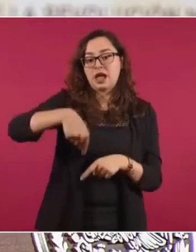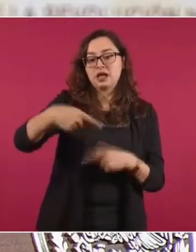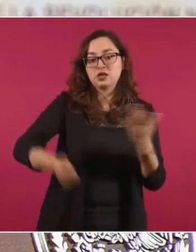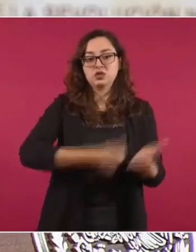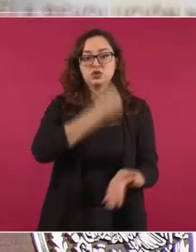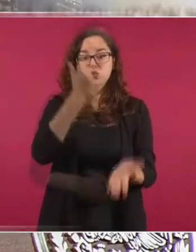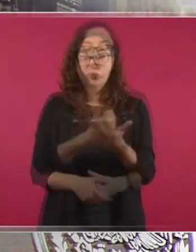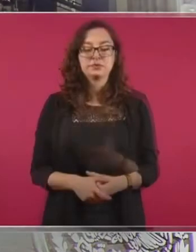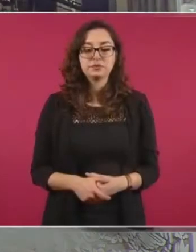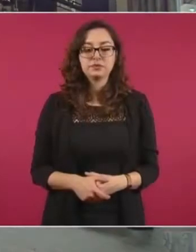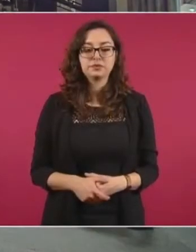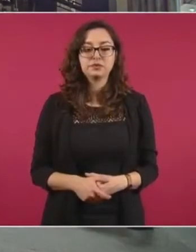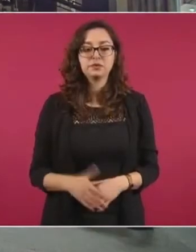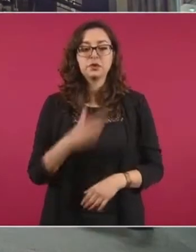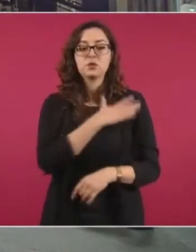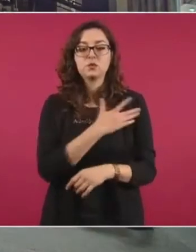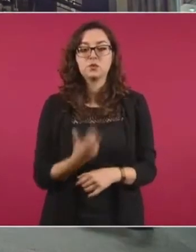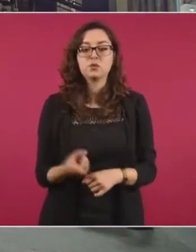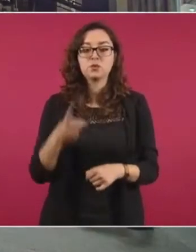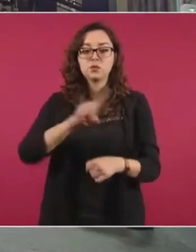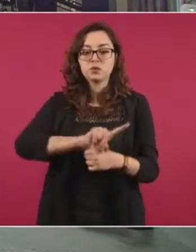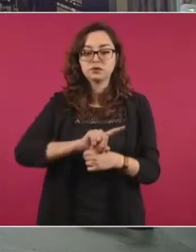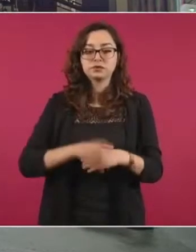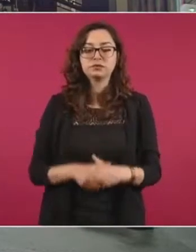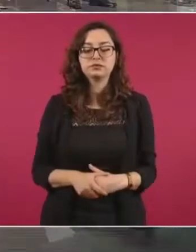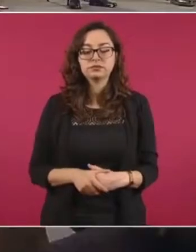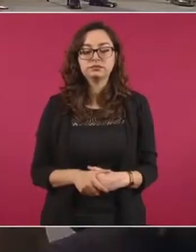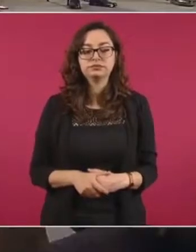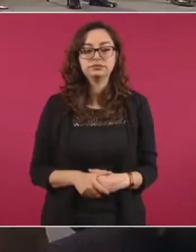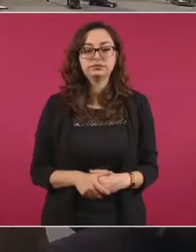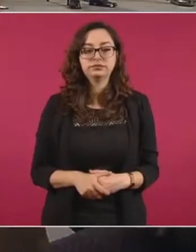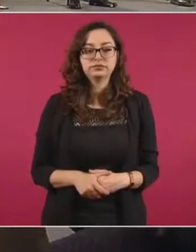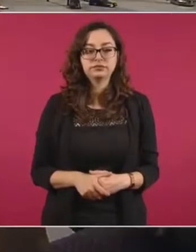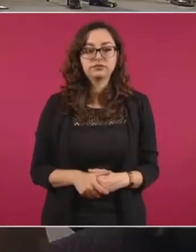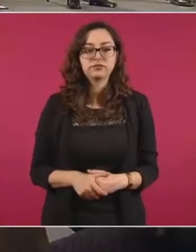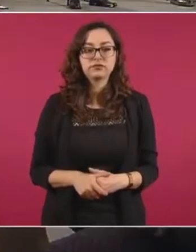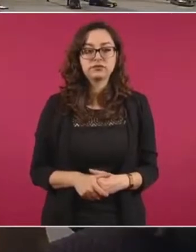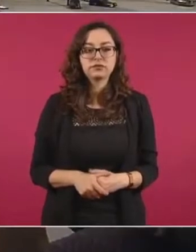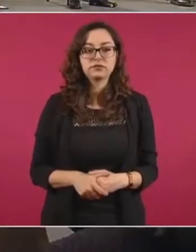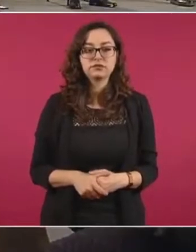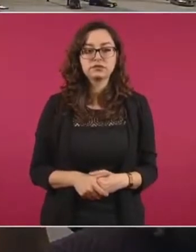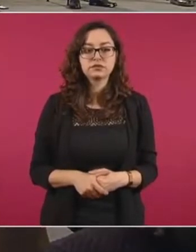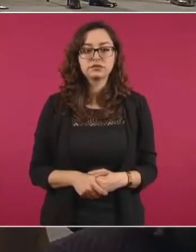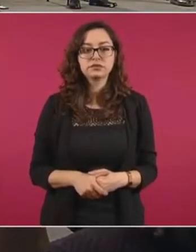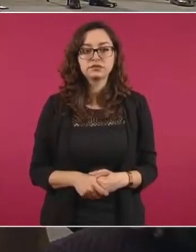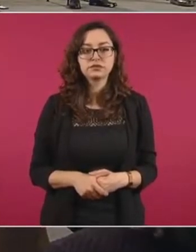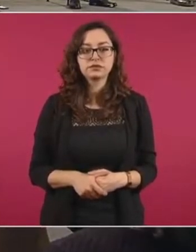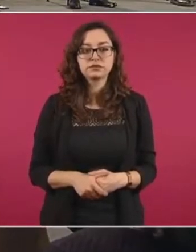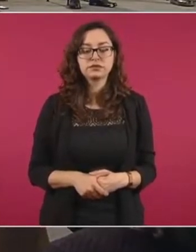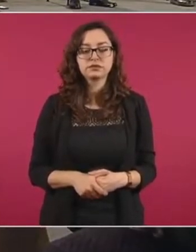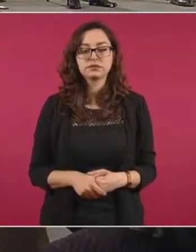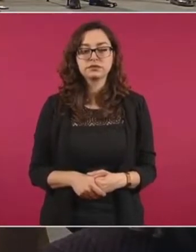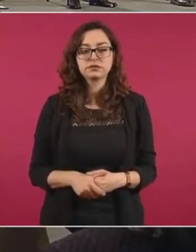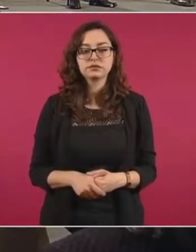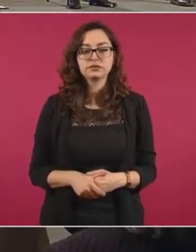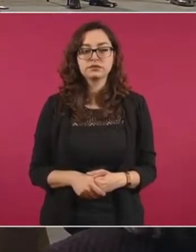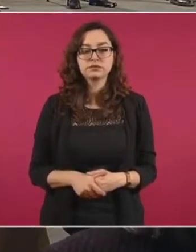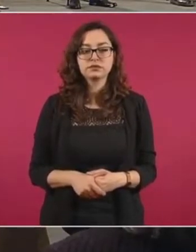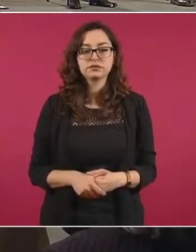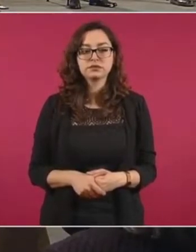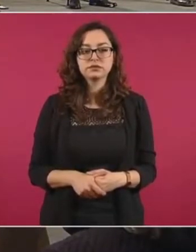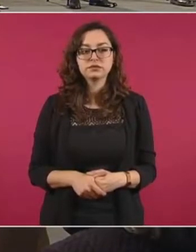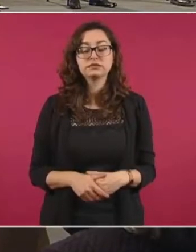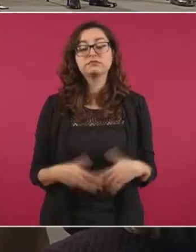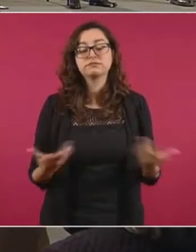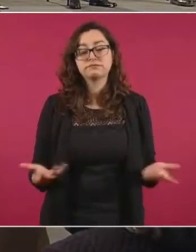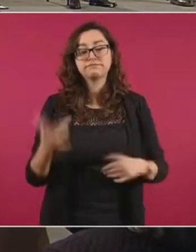la Ciudad de México. Vamos a informarles cuáles son los avances que tenemos en cuanto a los vuelos comerciales de pasajeros en el